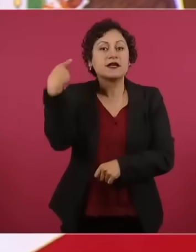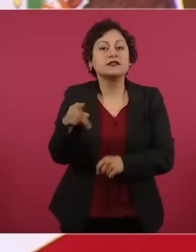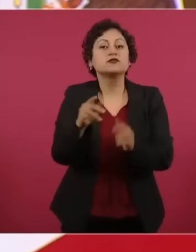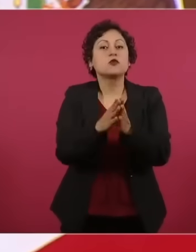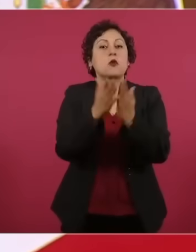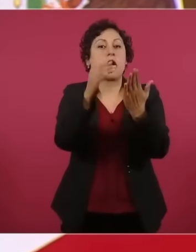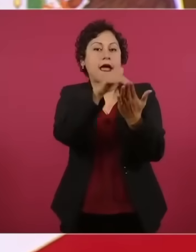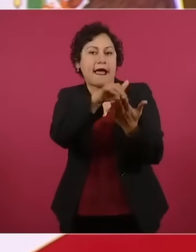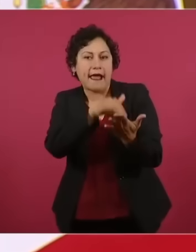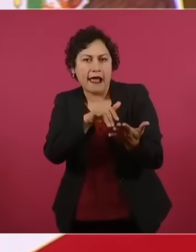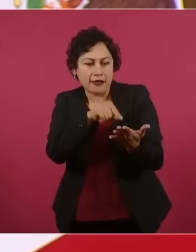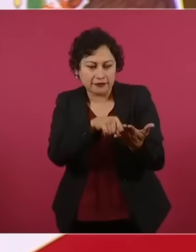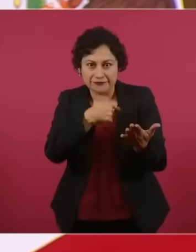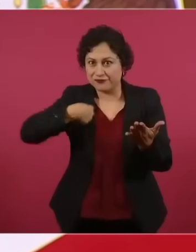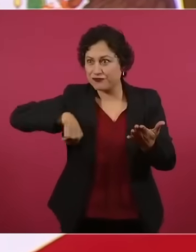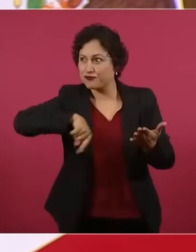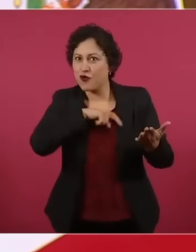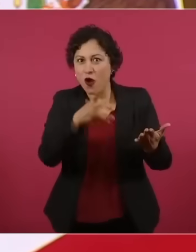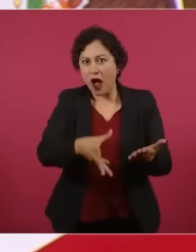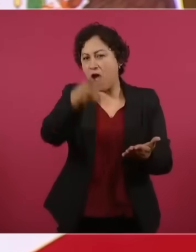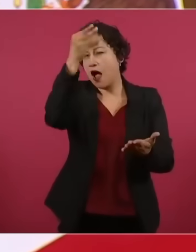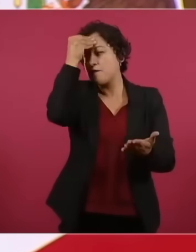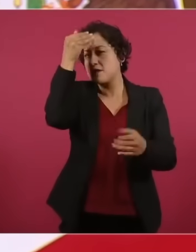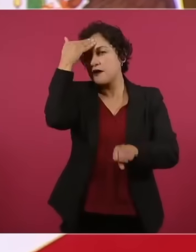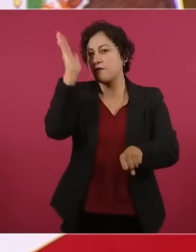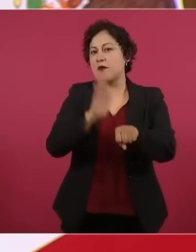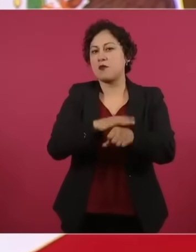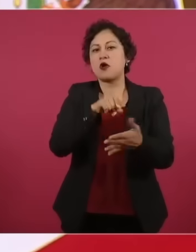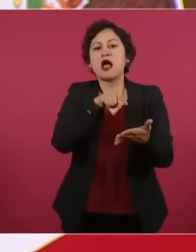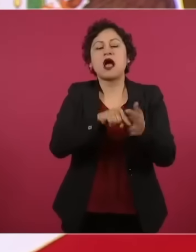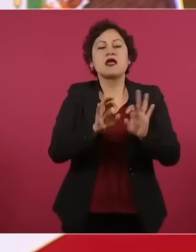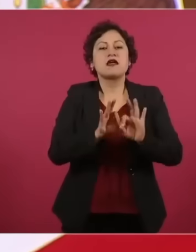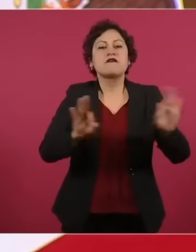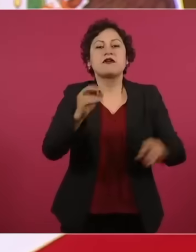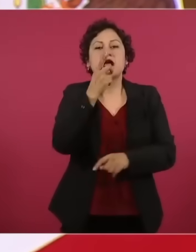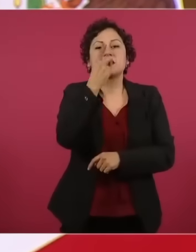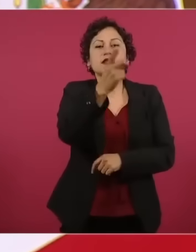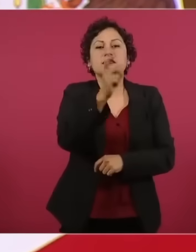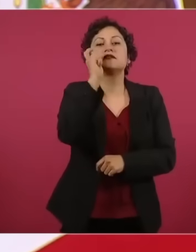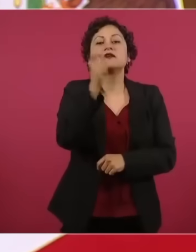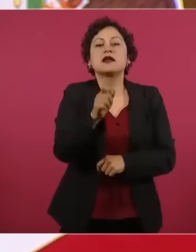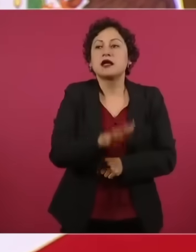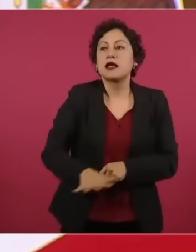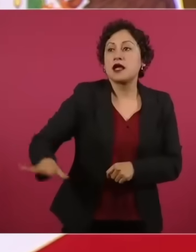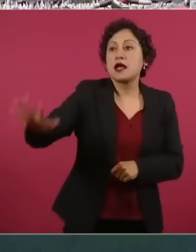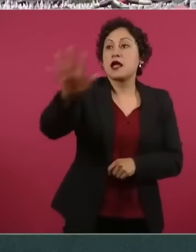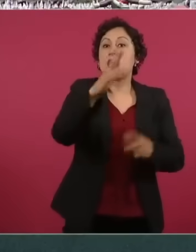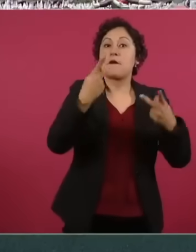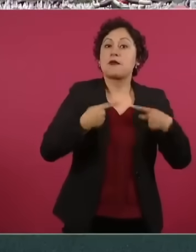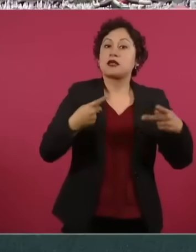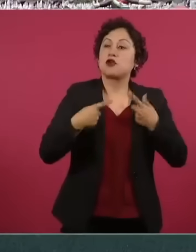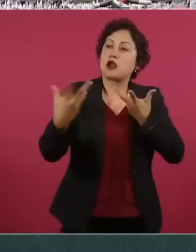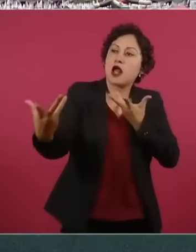si no, de que con el pueblo todo, sin el pueblo nada.